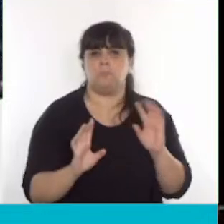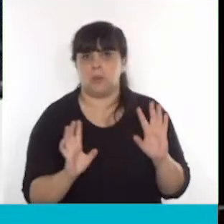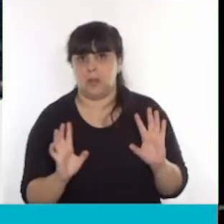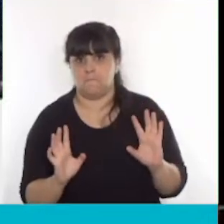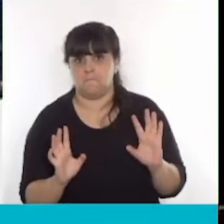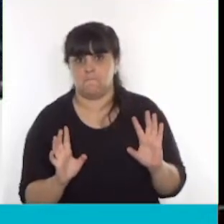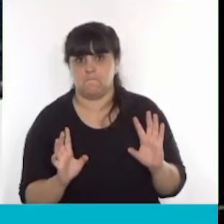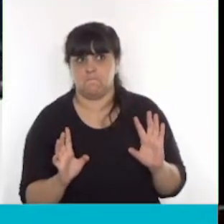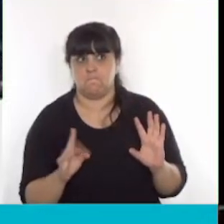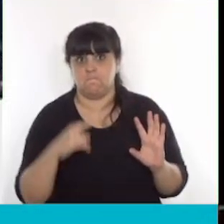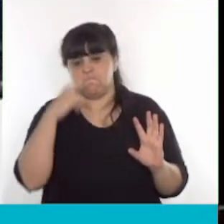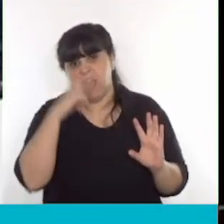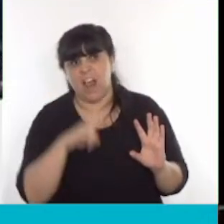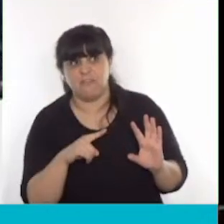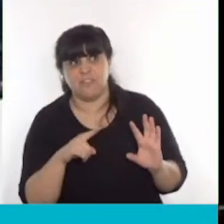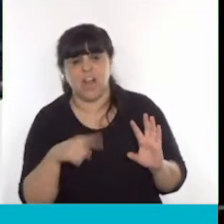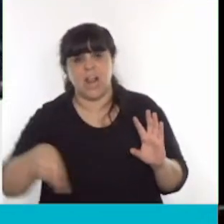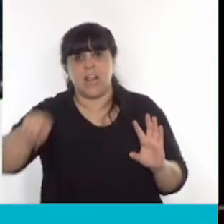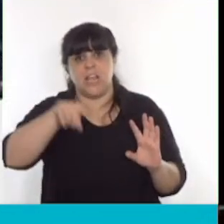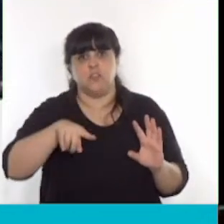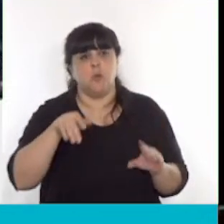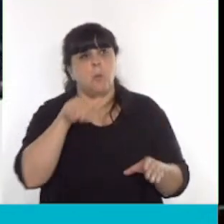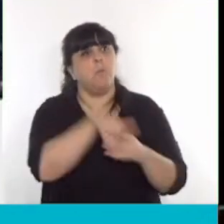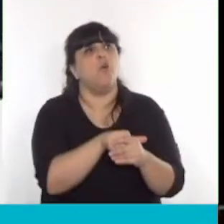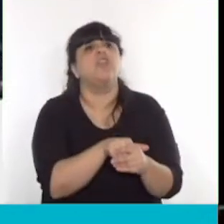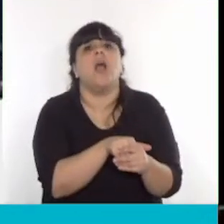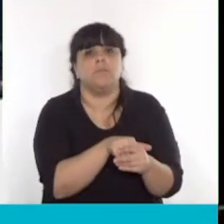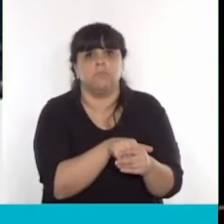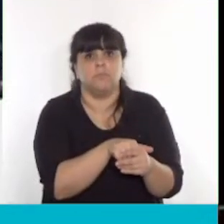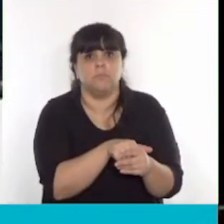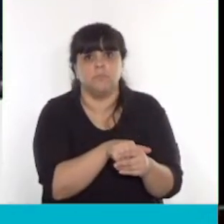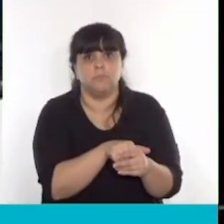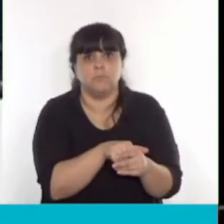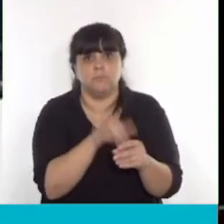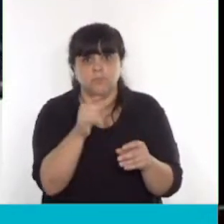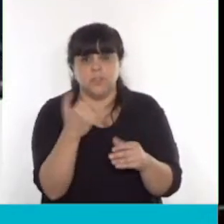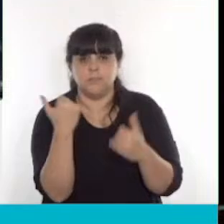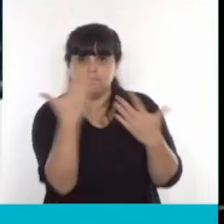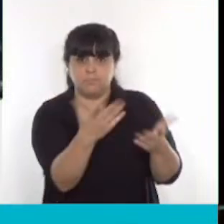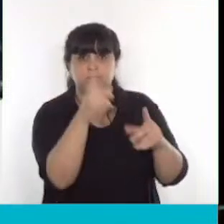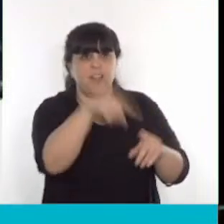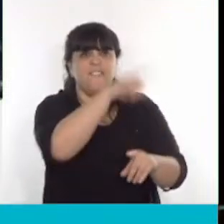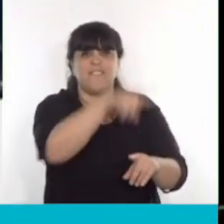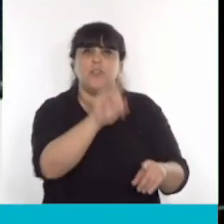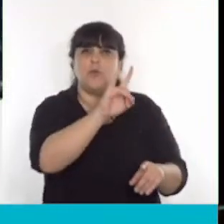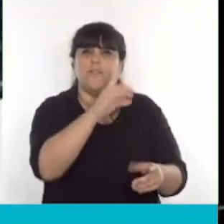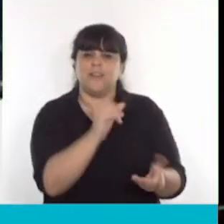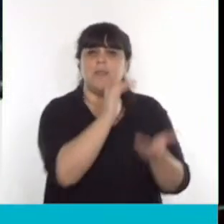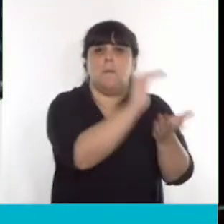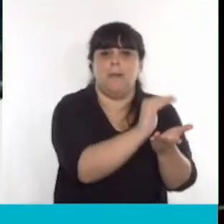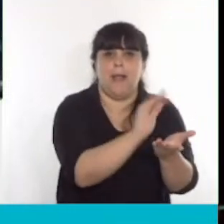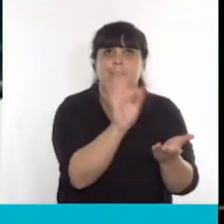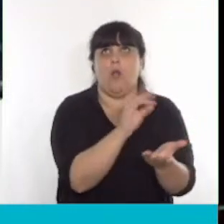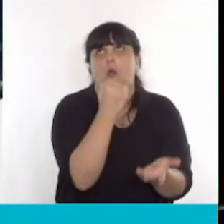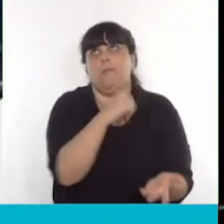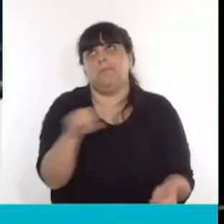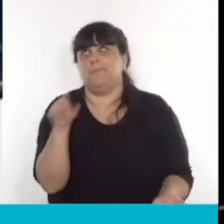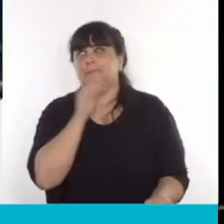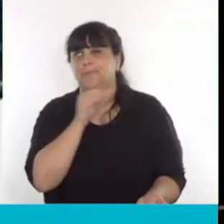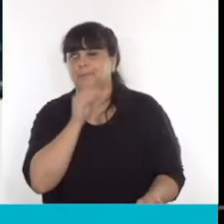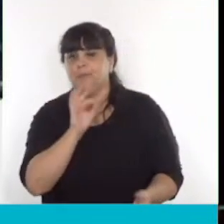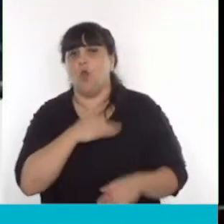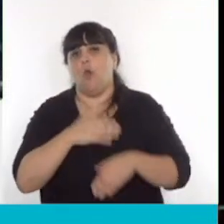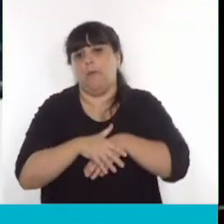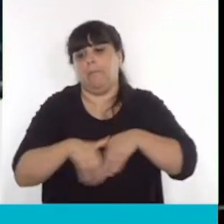dándole su voto a este veto, o ausentándose o absteniéndose, lo que